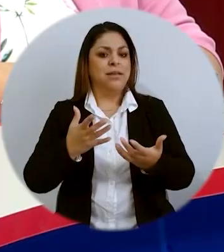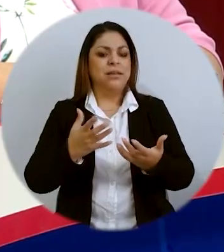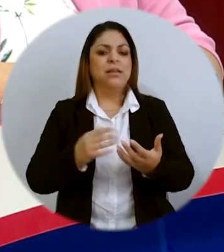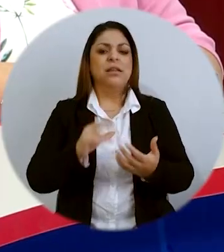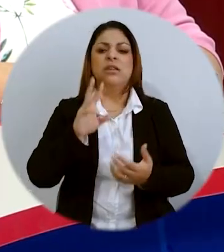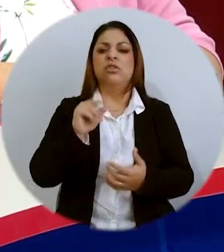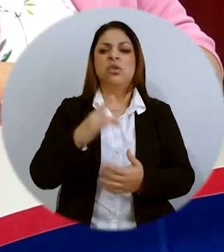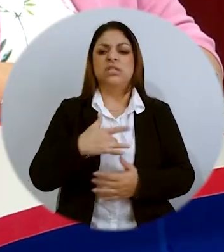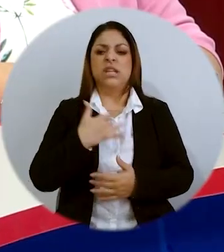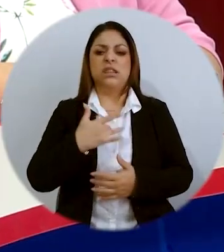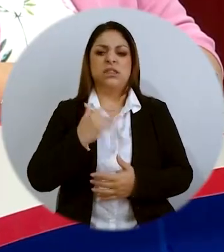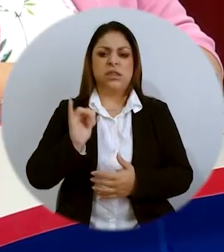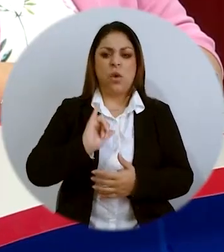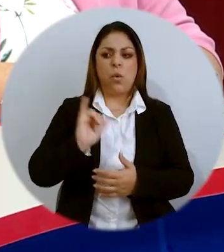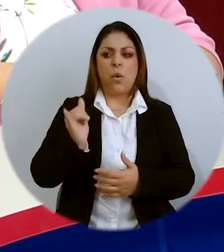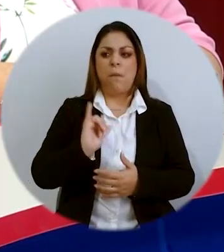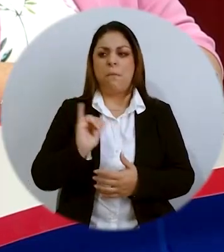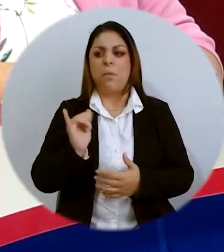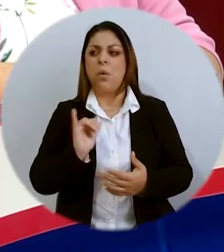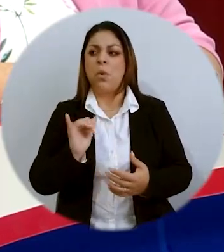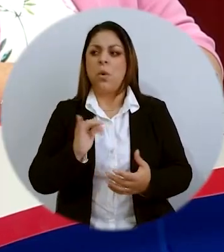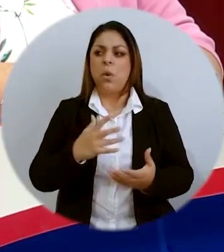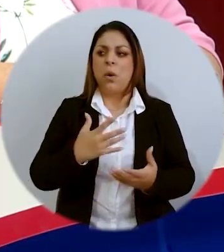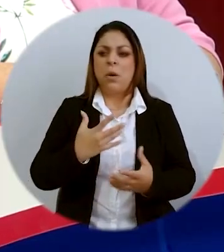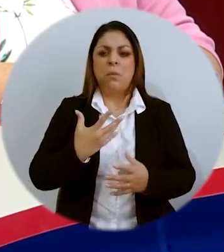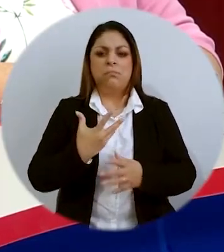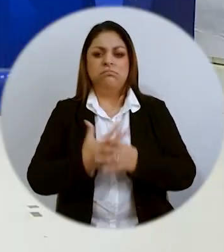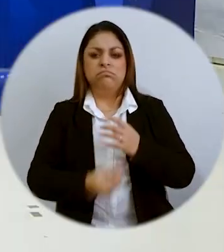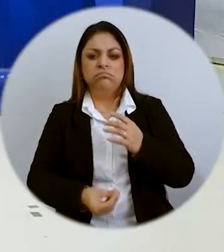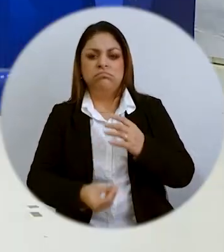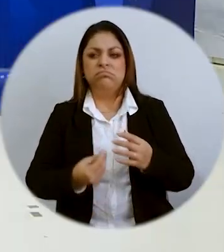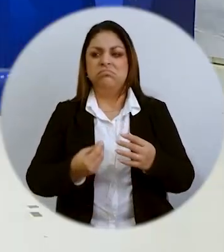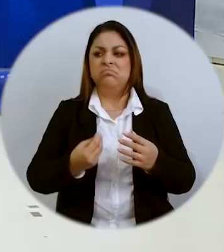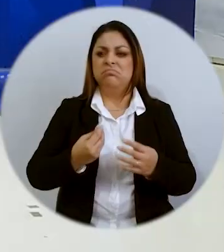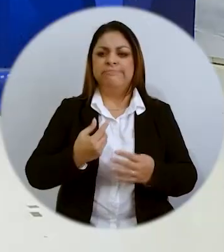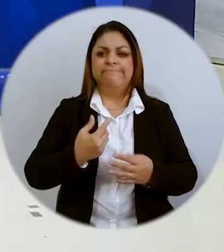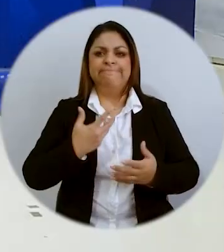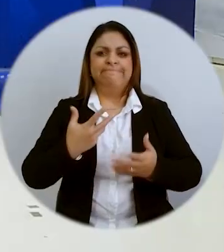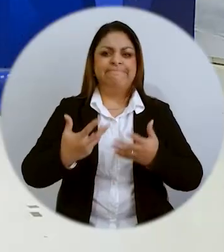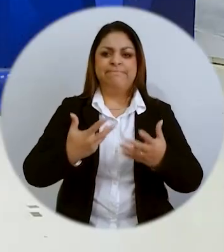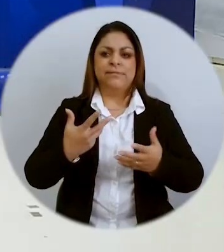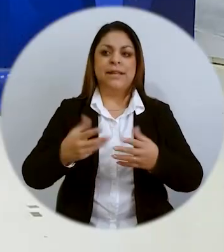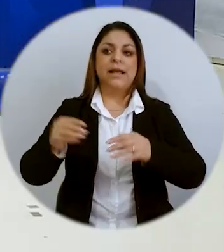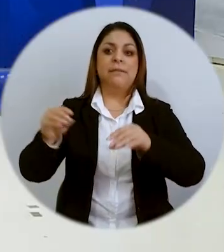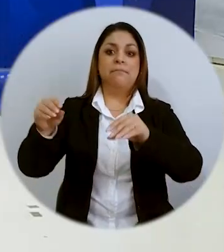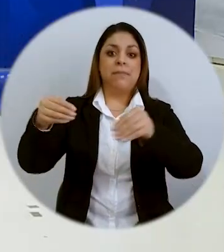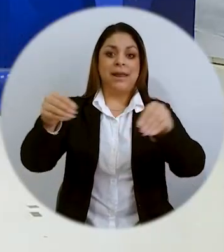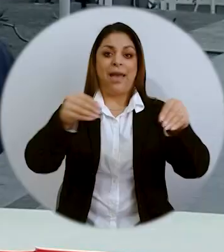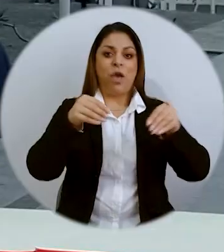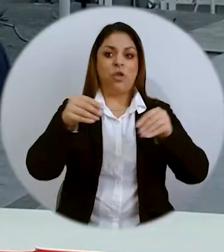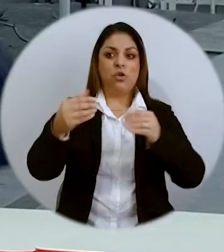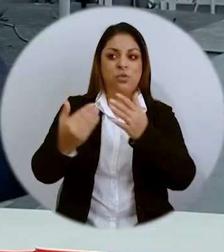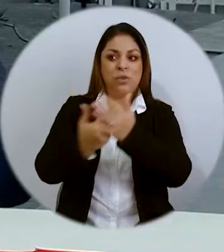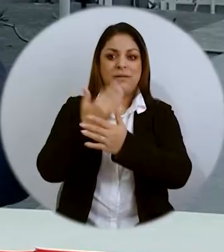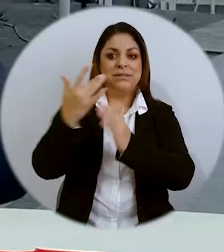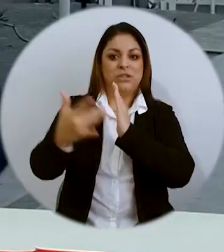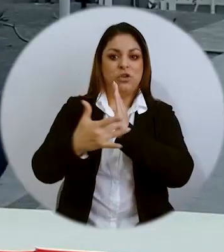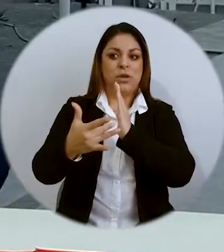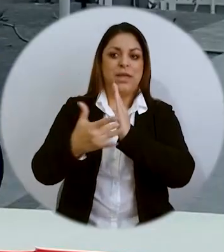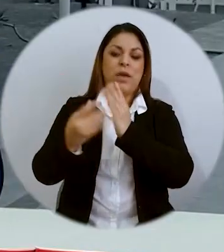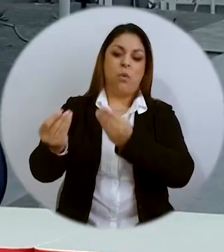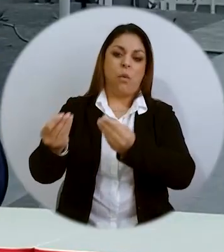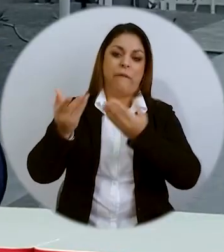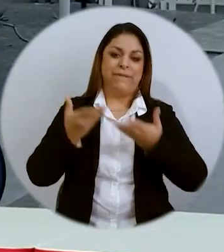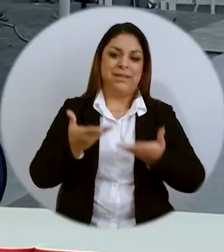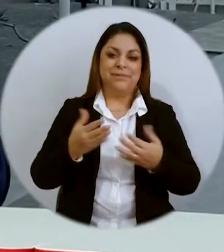ellas, manejarlas, que no se vean simplemente a expensas de lo que el mercado de las grandes